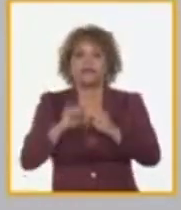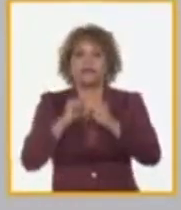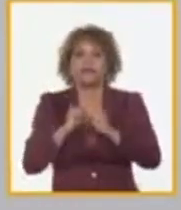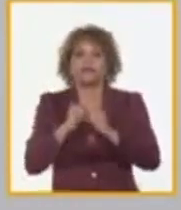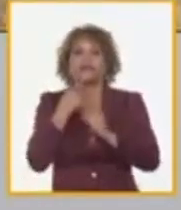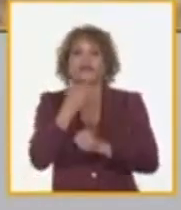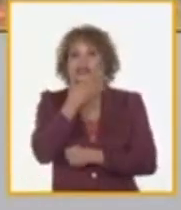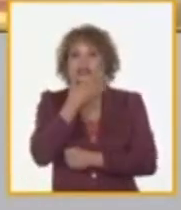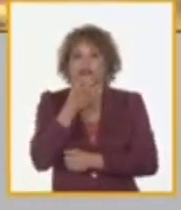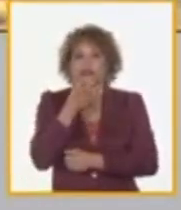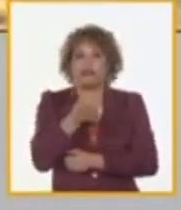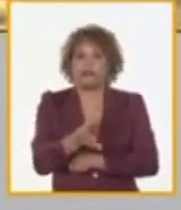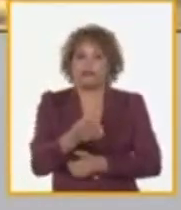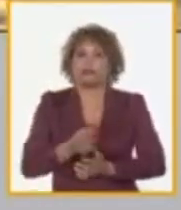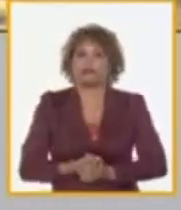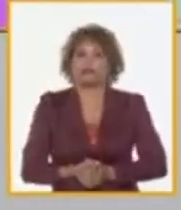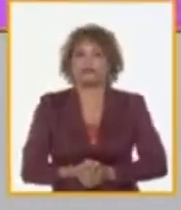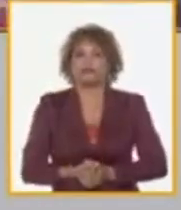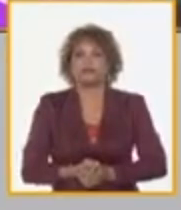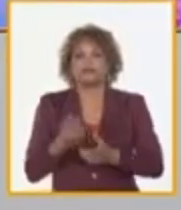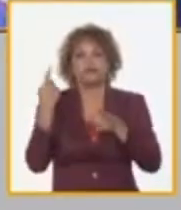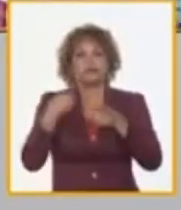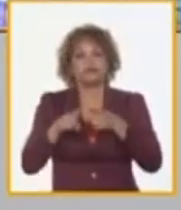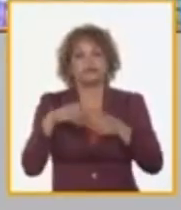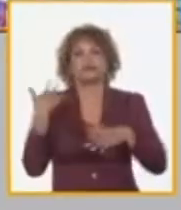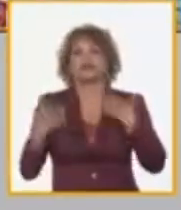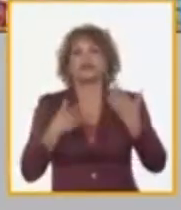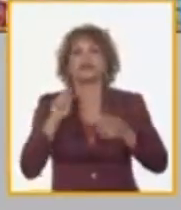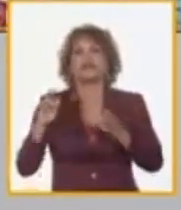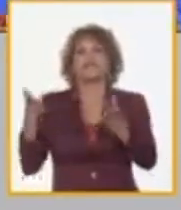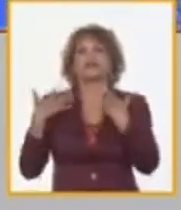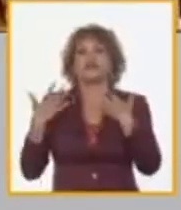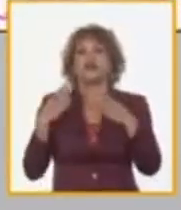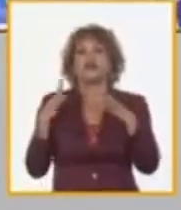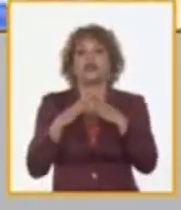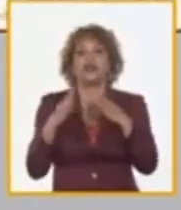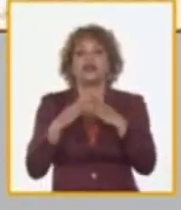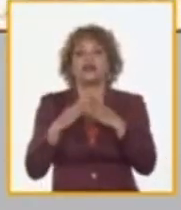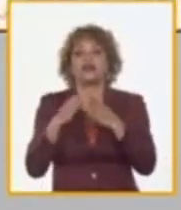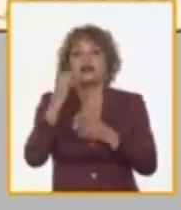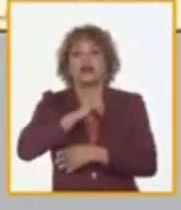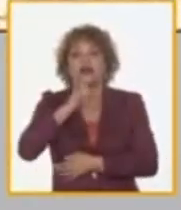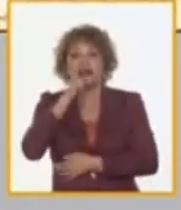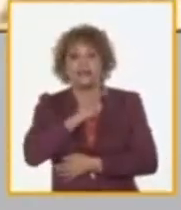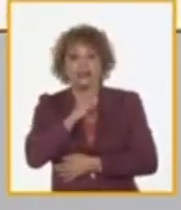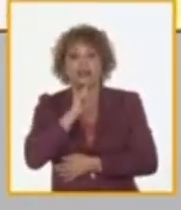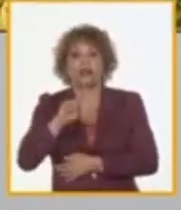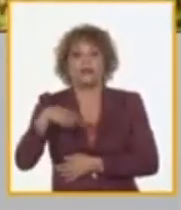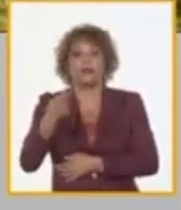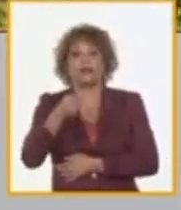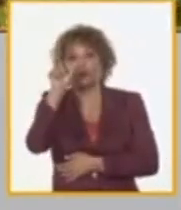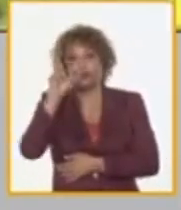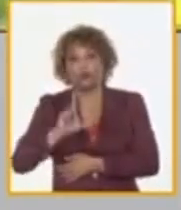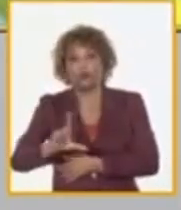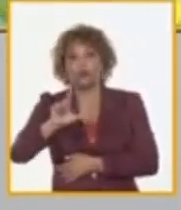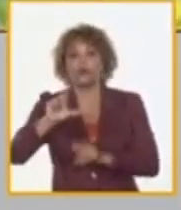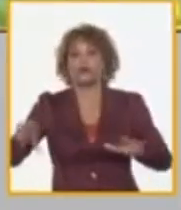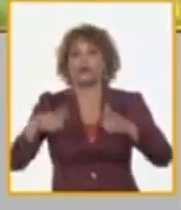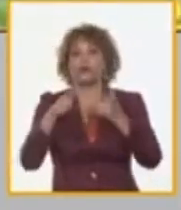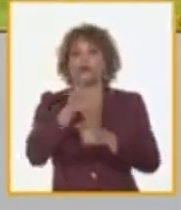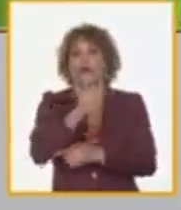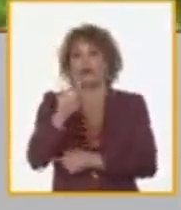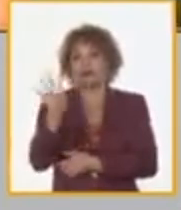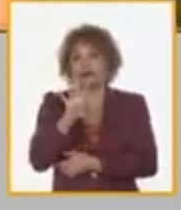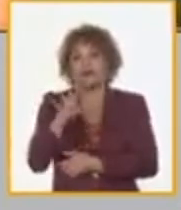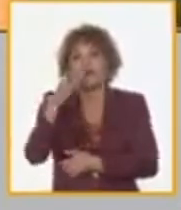Fidel Castro estará también desarrollando actividad Durante este verano la casa editora abril que el próximo lunes cumple 44 años aprovecho para felicitar a